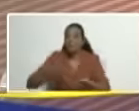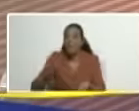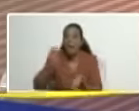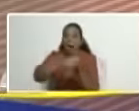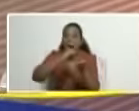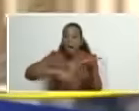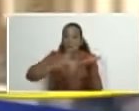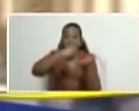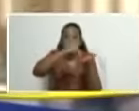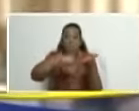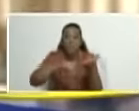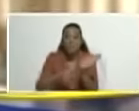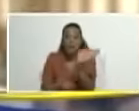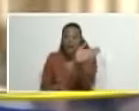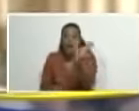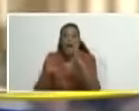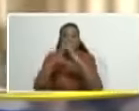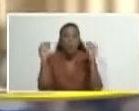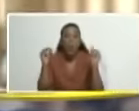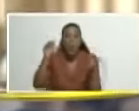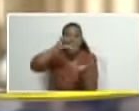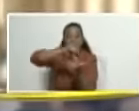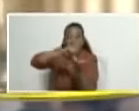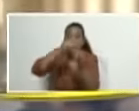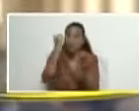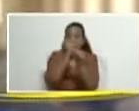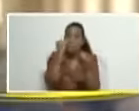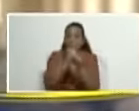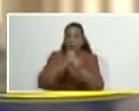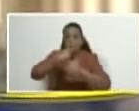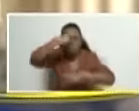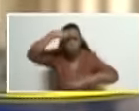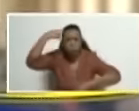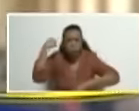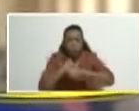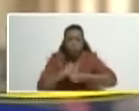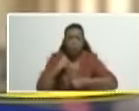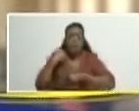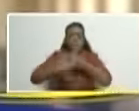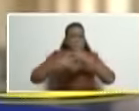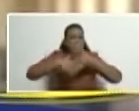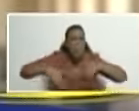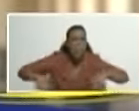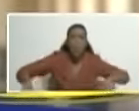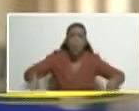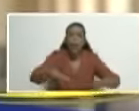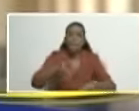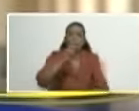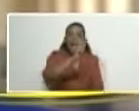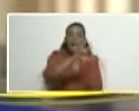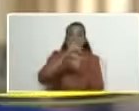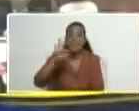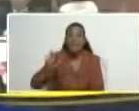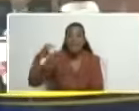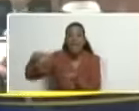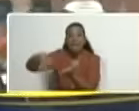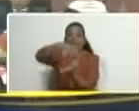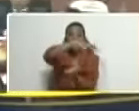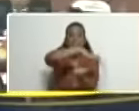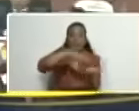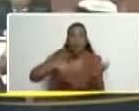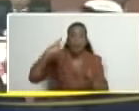acta a todos los centros de trabajo de la clase obrera del país a lo largo y ancho de los 23 estados y